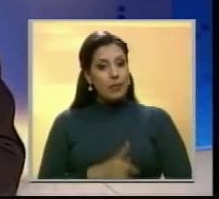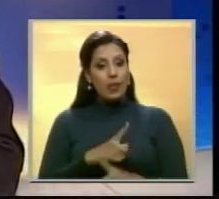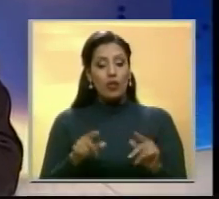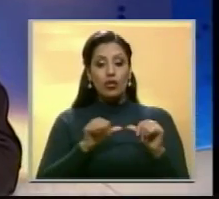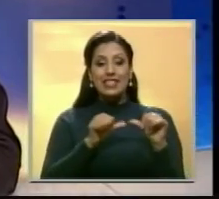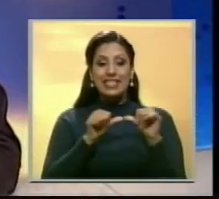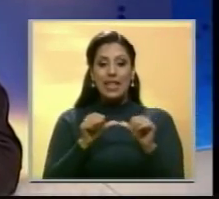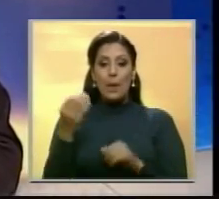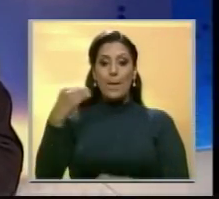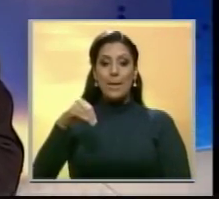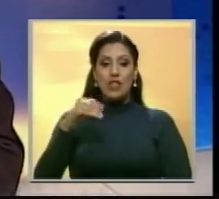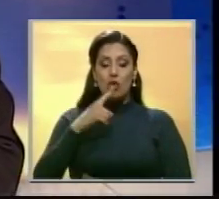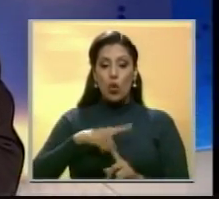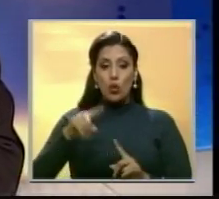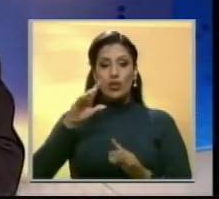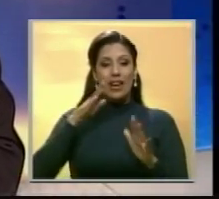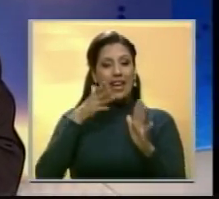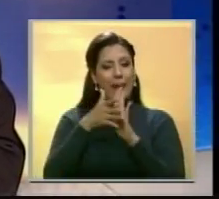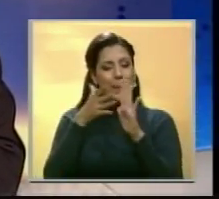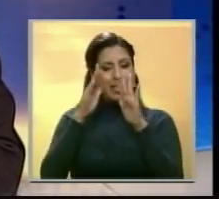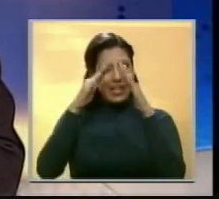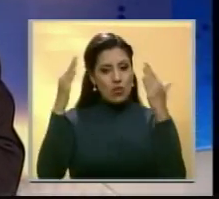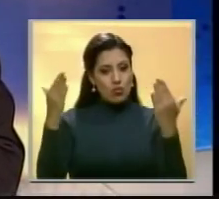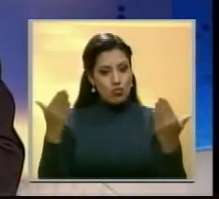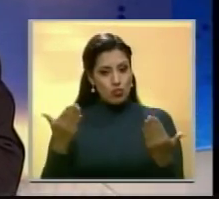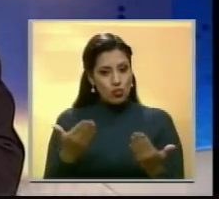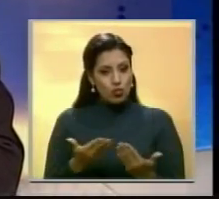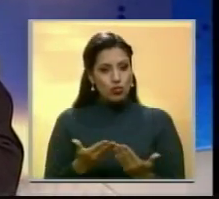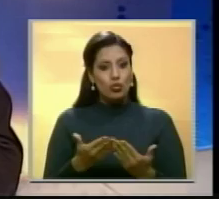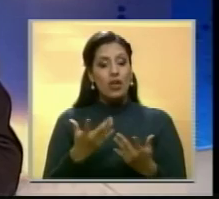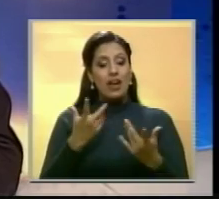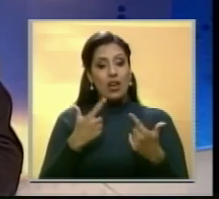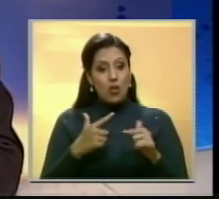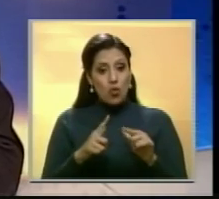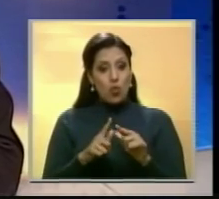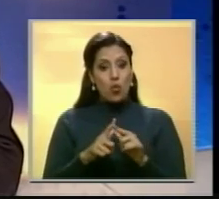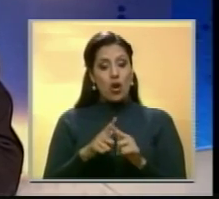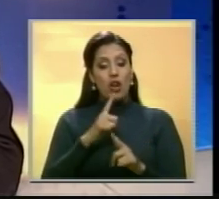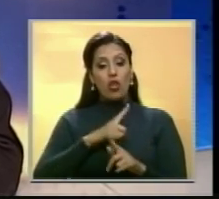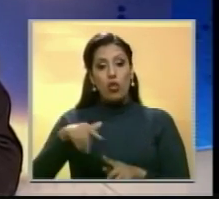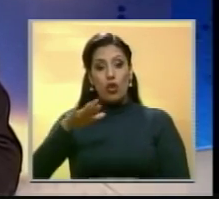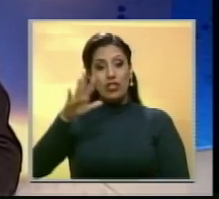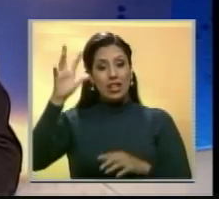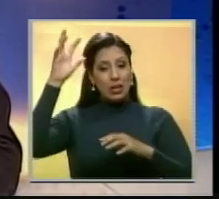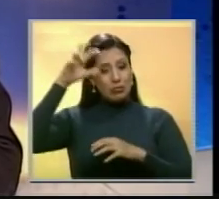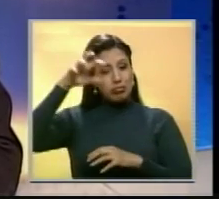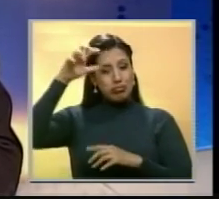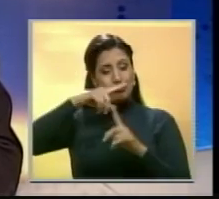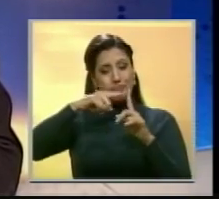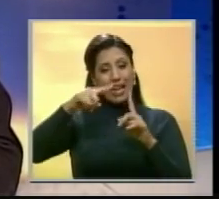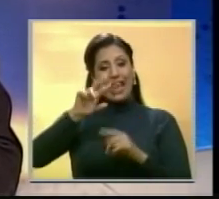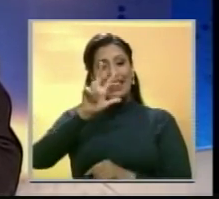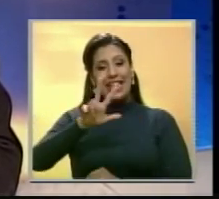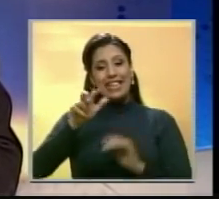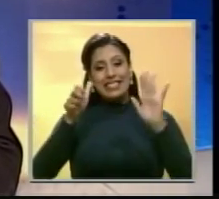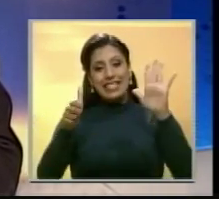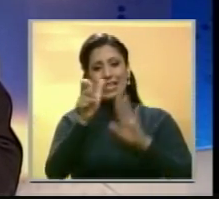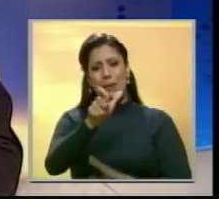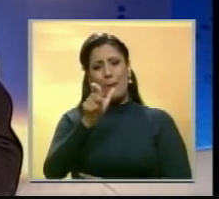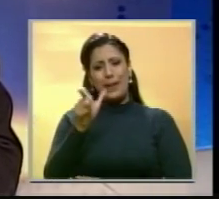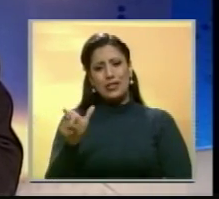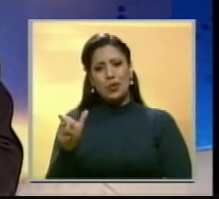Amigos, y comenzamos nuestro recorrido por lo que pasa en el mundo y lo hacemos en Sri Lanka, donde una tormenta dejó 36 muertos